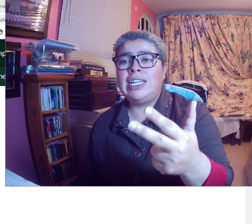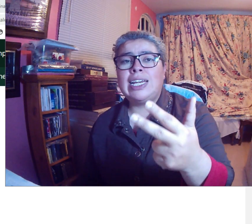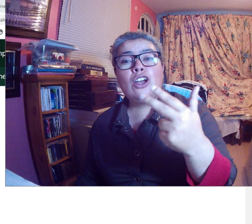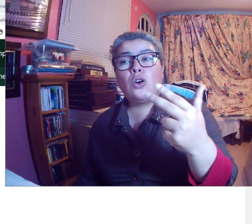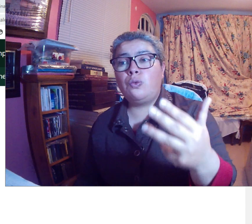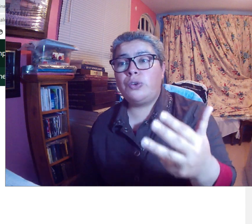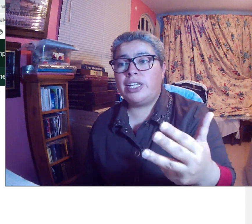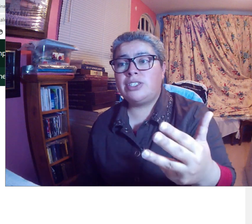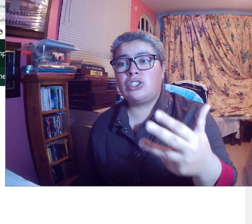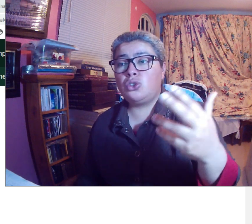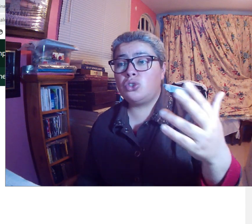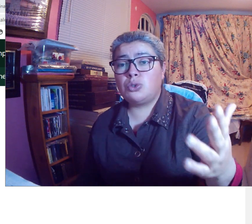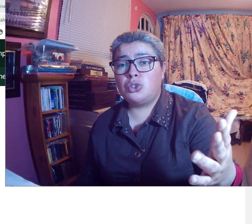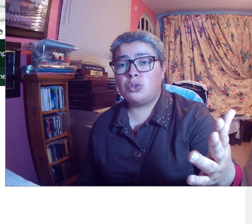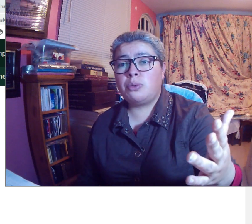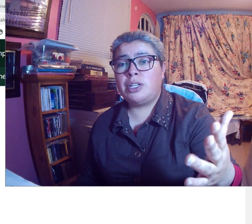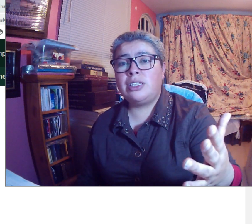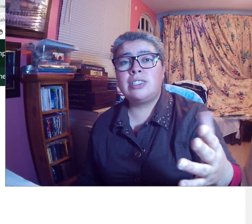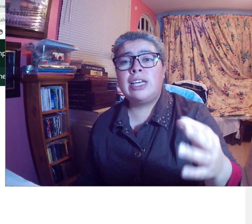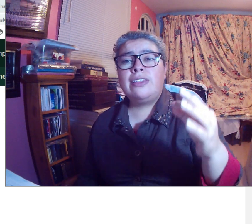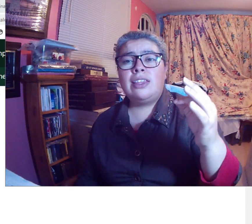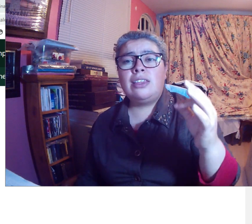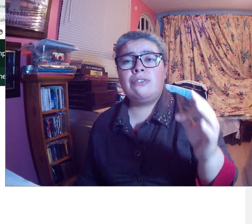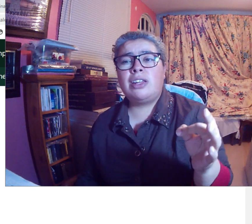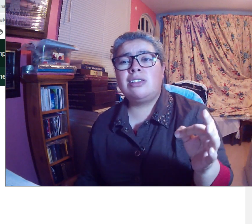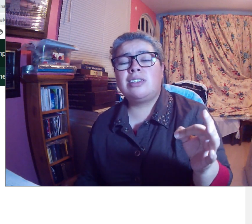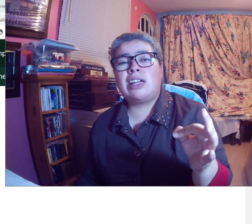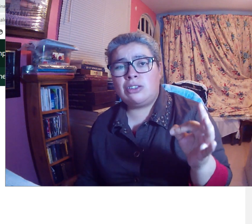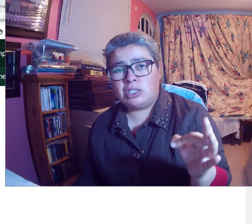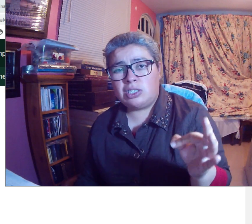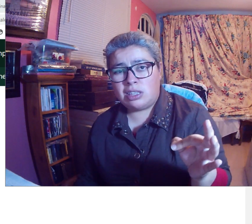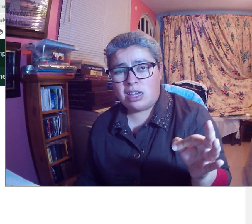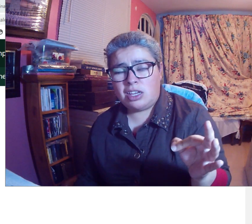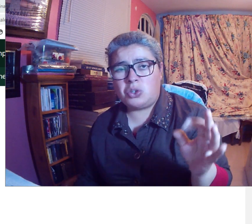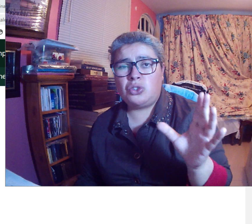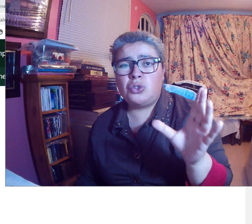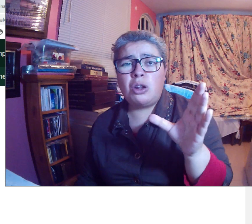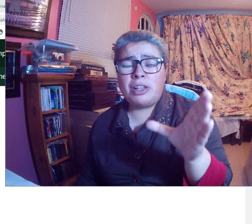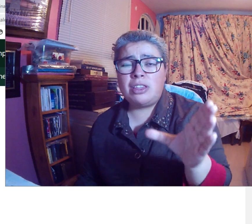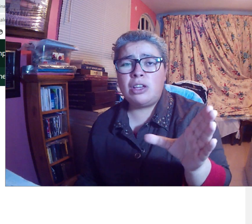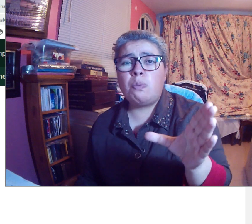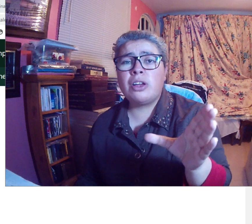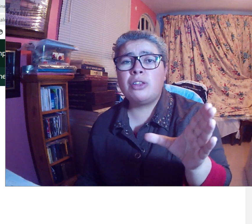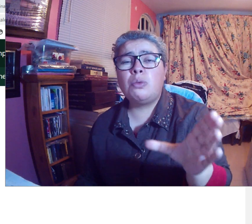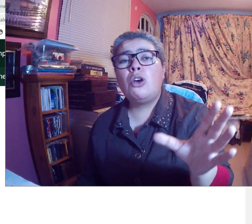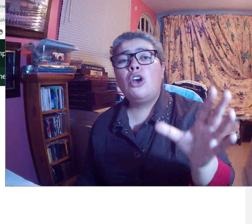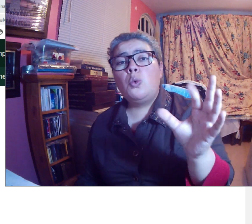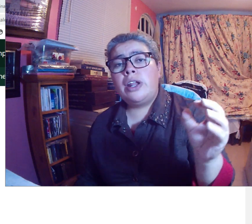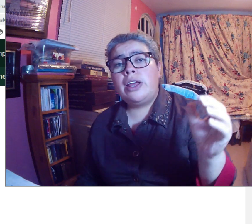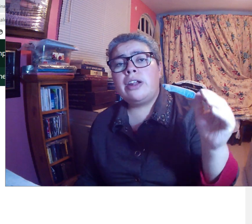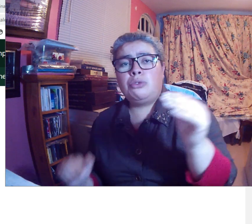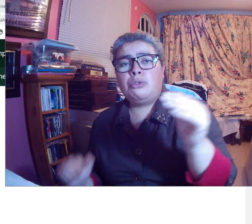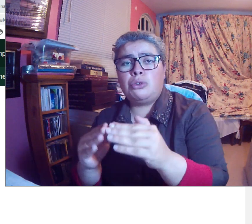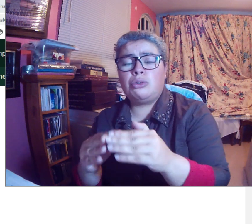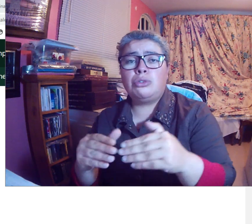en línea, conferencias y otros recursos provenientes de diferentes aliados estratégicos. Y esto te lo platico porque tuvo